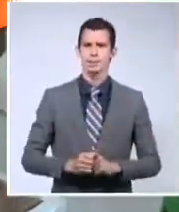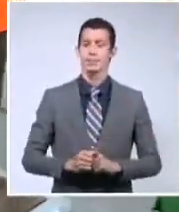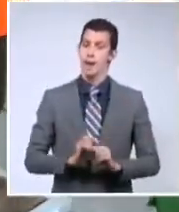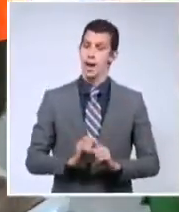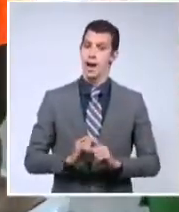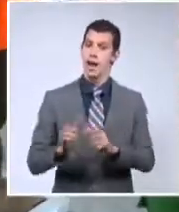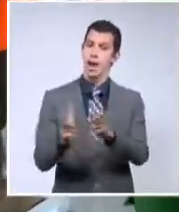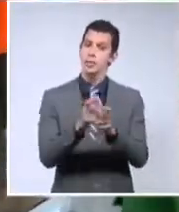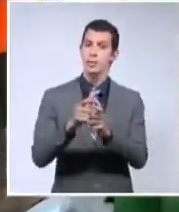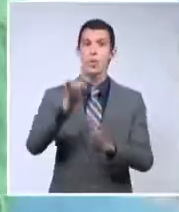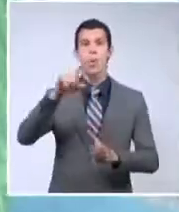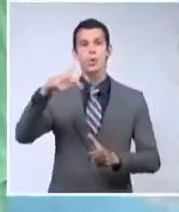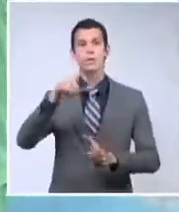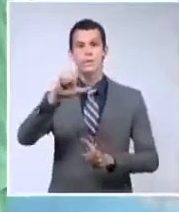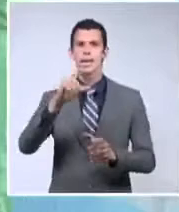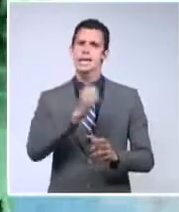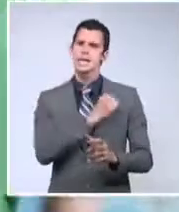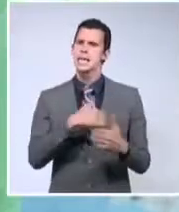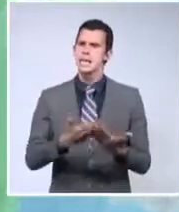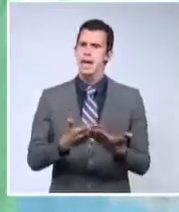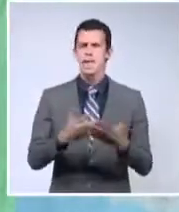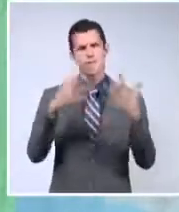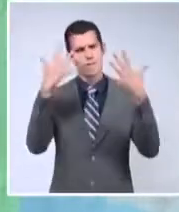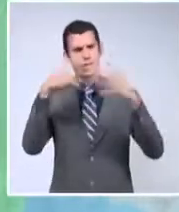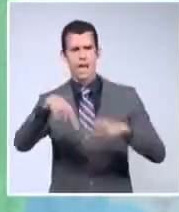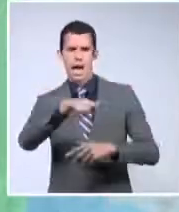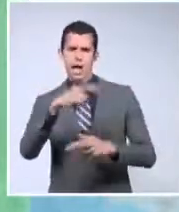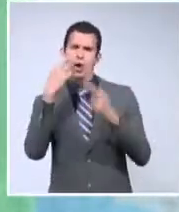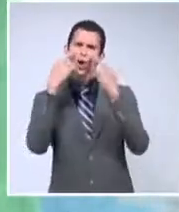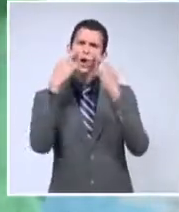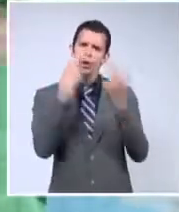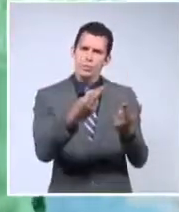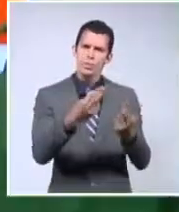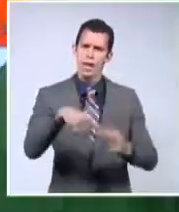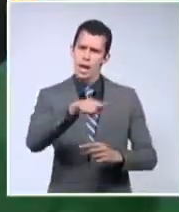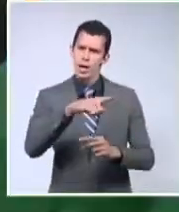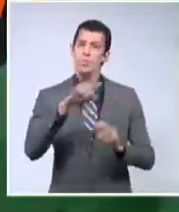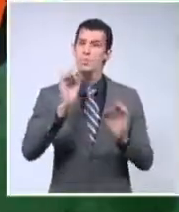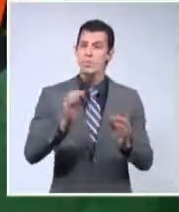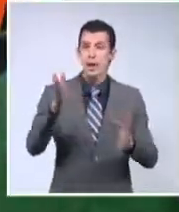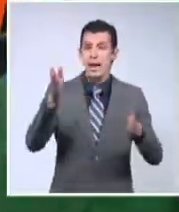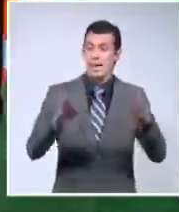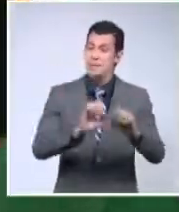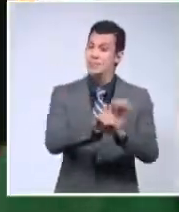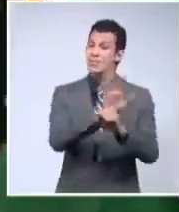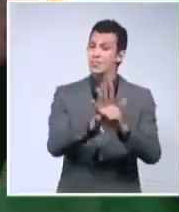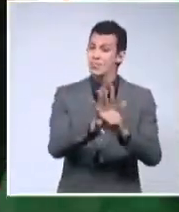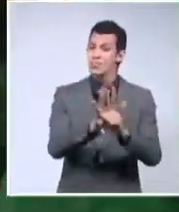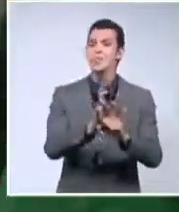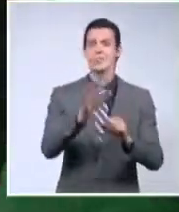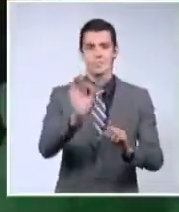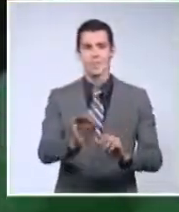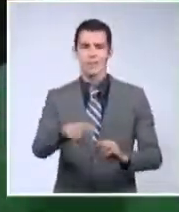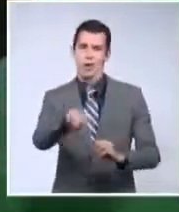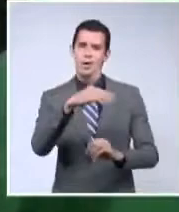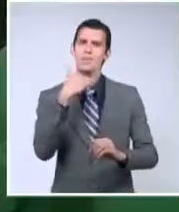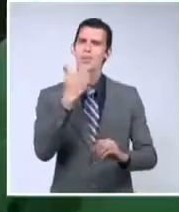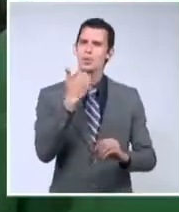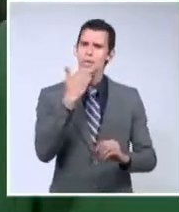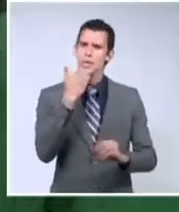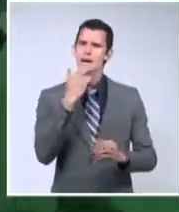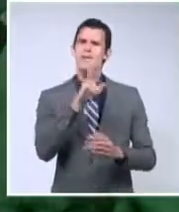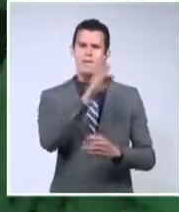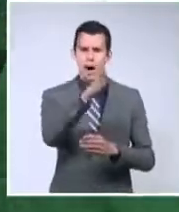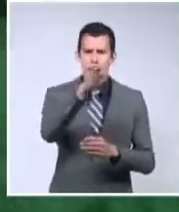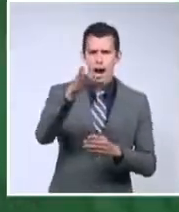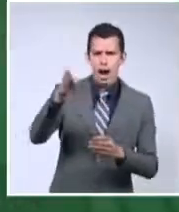una destacada participación en las labores de aseguramiento y enfrentamiento a la COVID-19, aunque en esta ocasión tuvo la